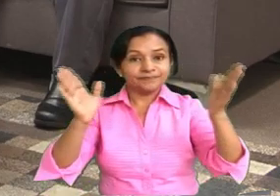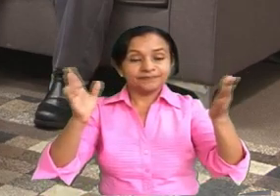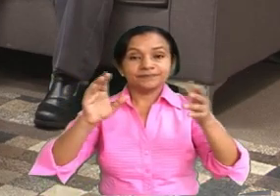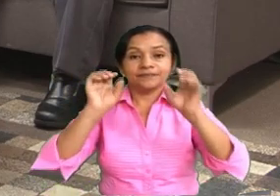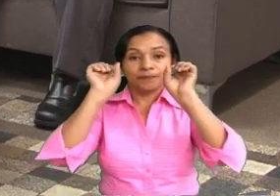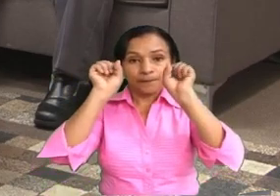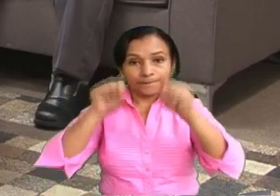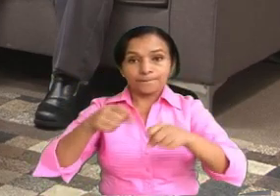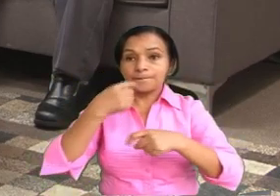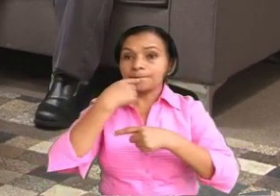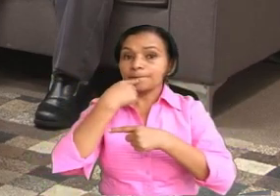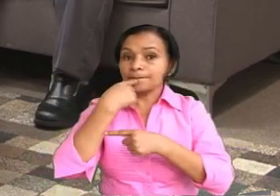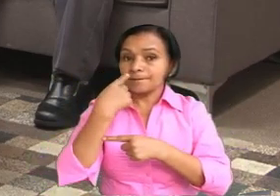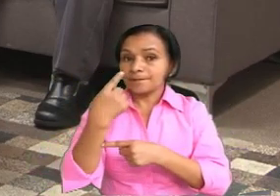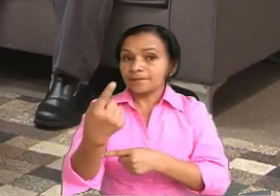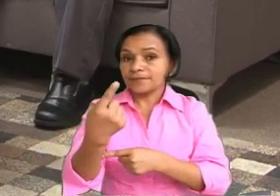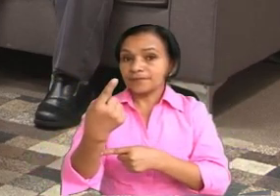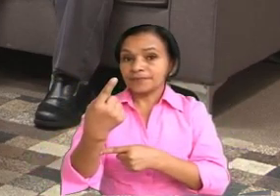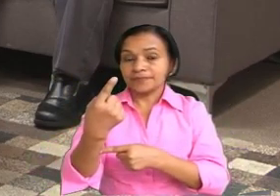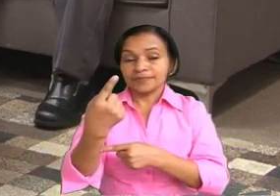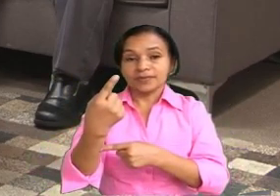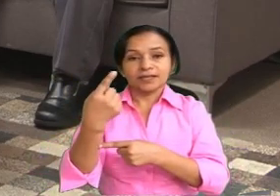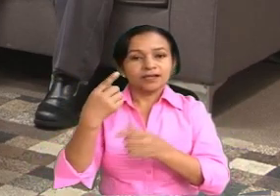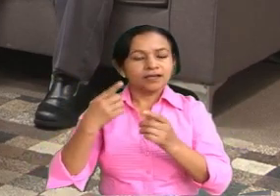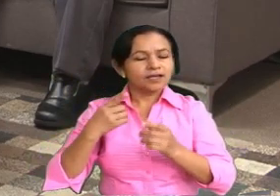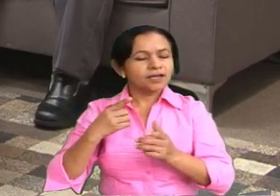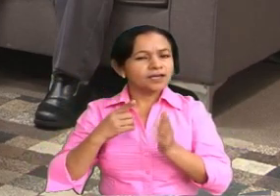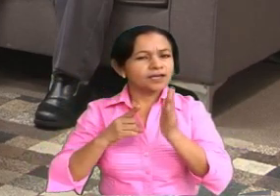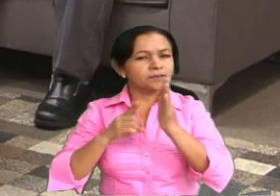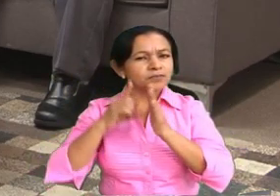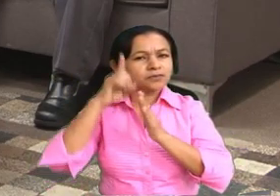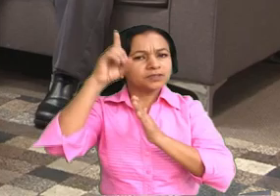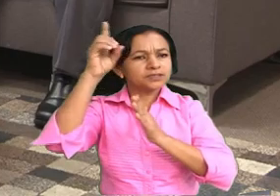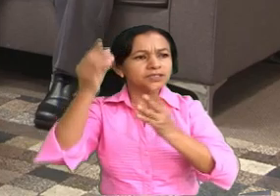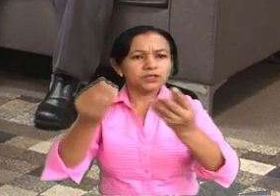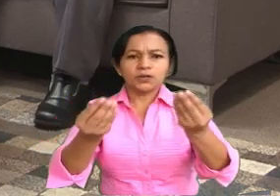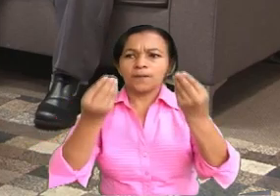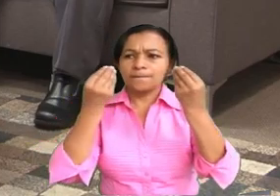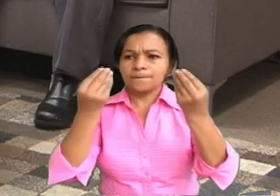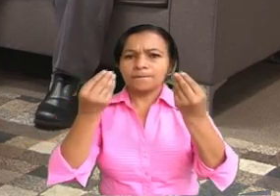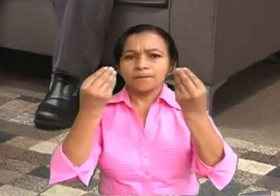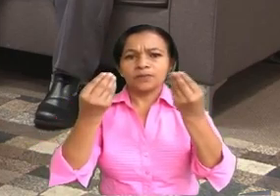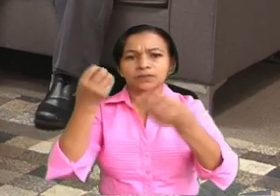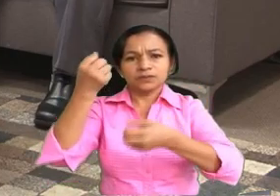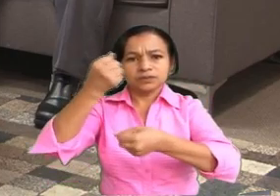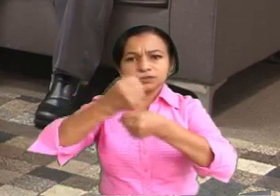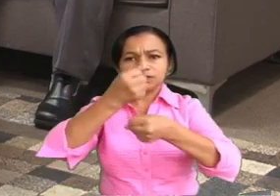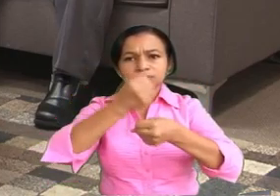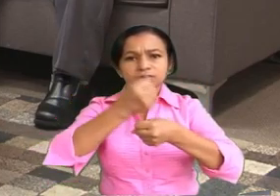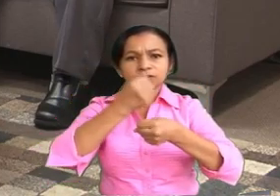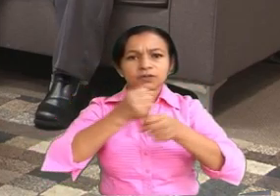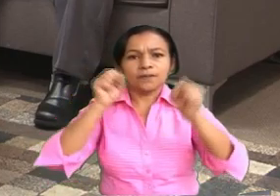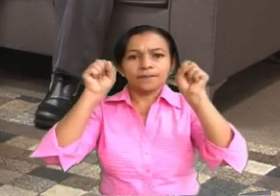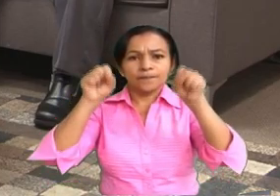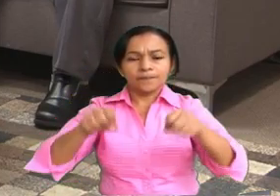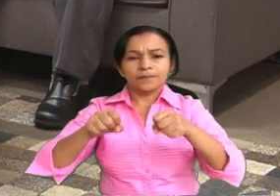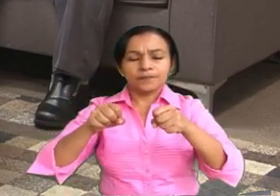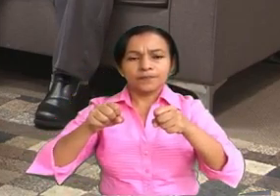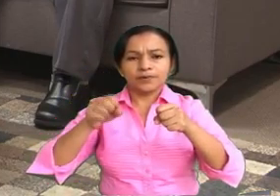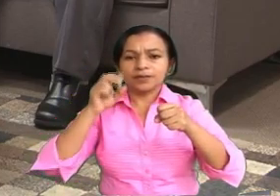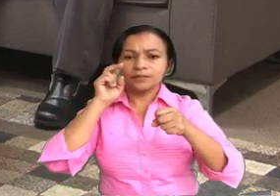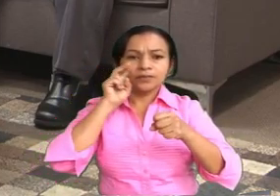Podemos decir que hemos avanzado en gran medida. Grandes logros podemos observarlo dentro de la